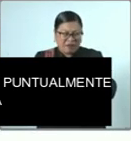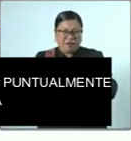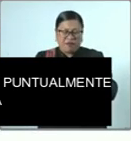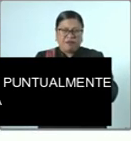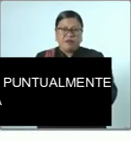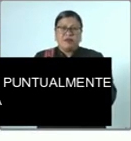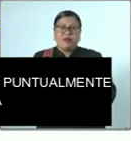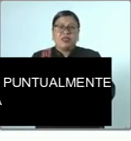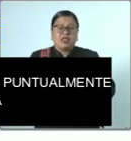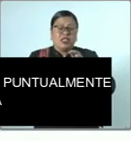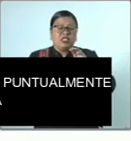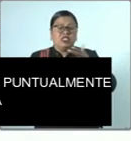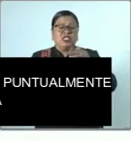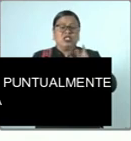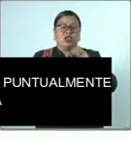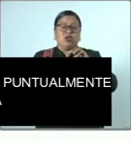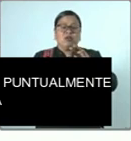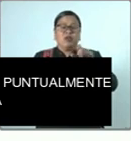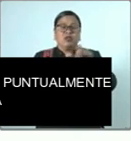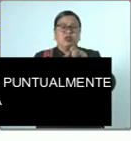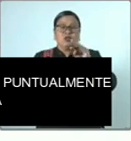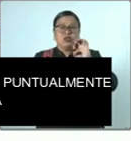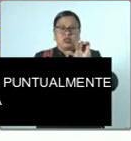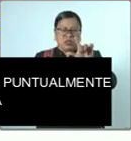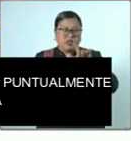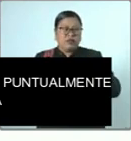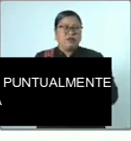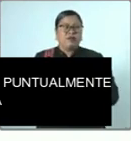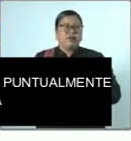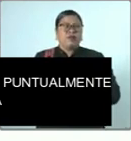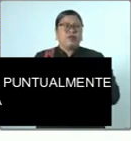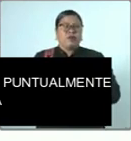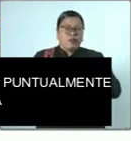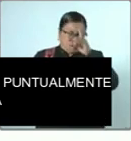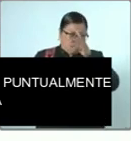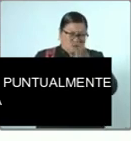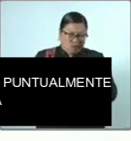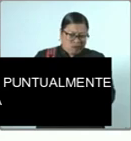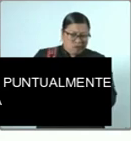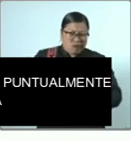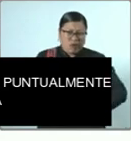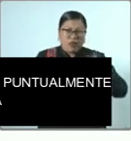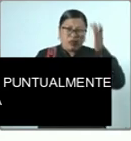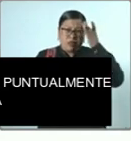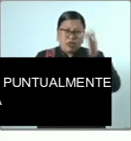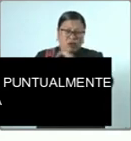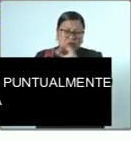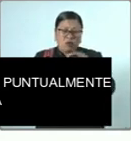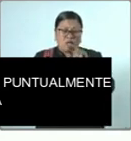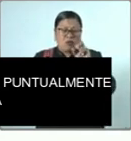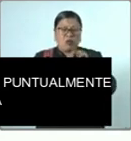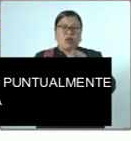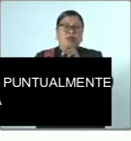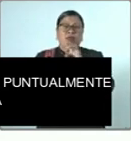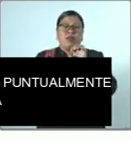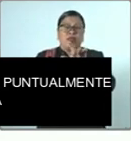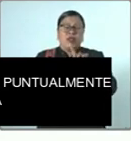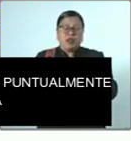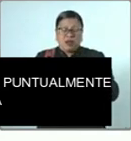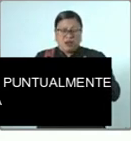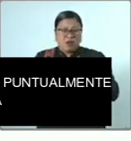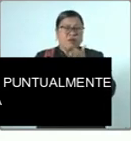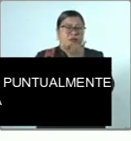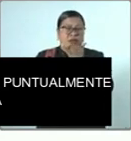Juan Chicomezuchi, de la misma manera, movimiento de laderas en carretera. En San Juan del Río, perdón, San Miguel del